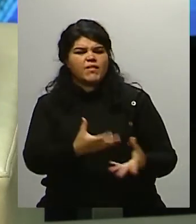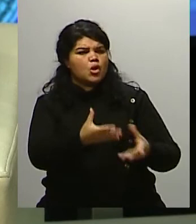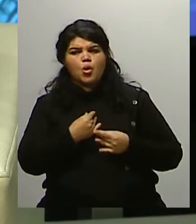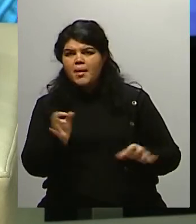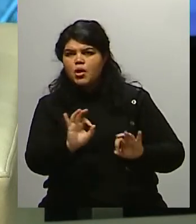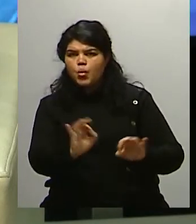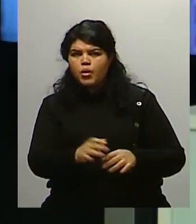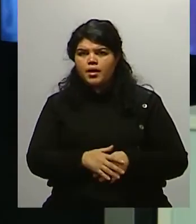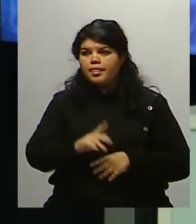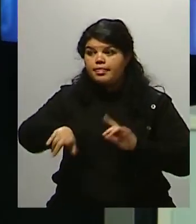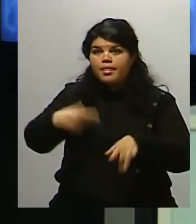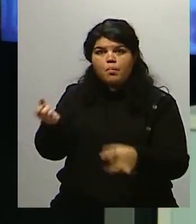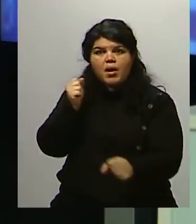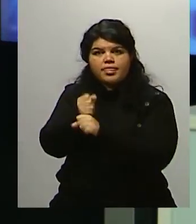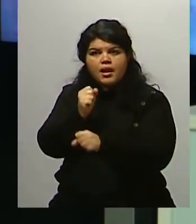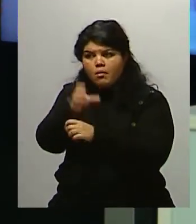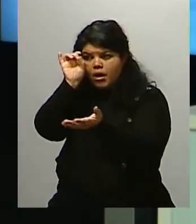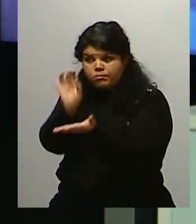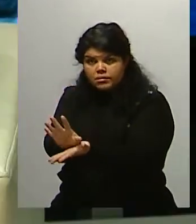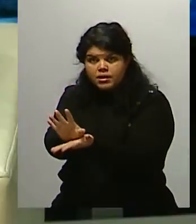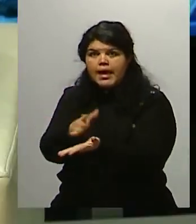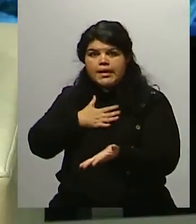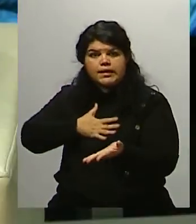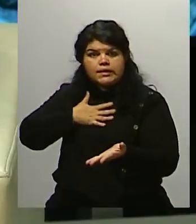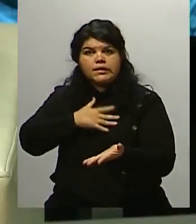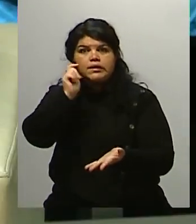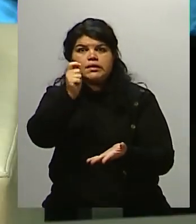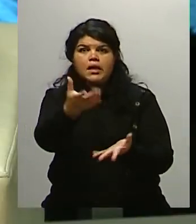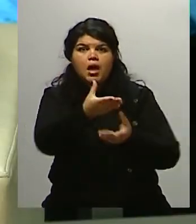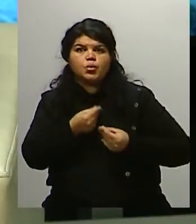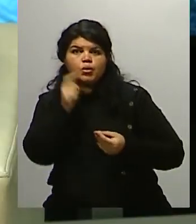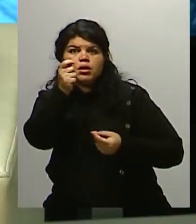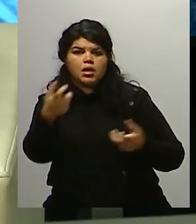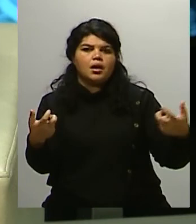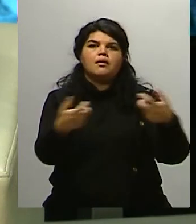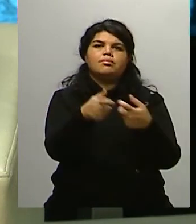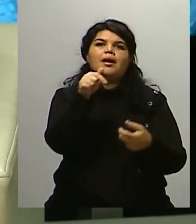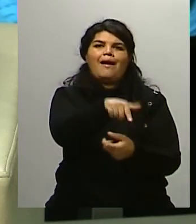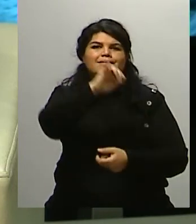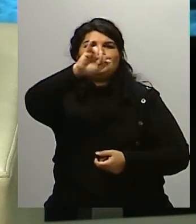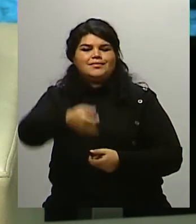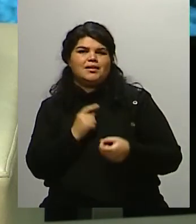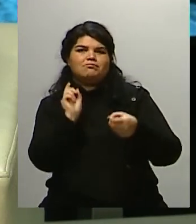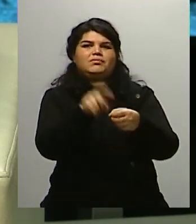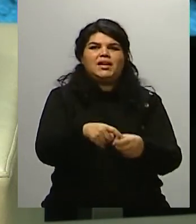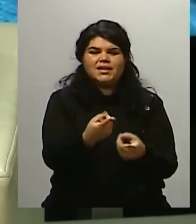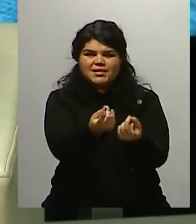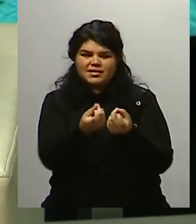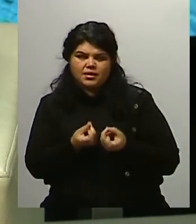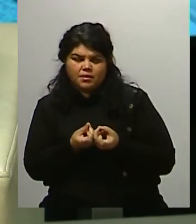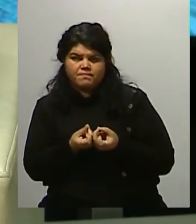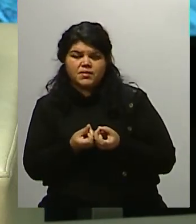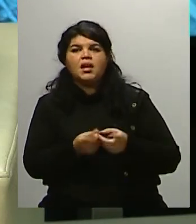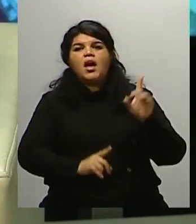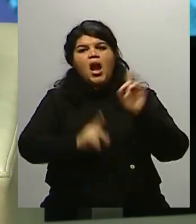sí realmente lo van a necesitar y ahí se van a dar cuenta, o en el momento en donde no les respetan la jornada laboral. Hoy por hoy